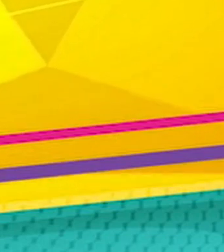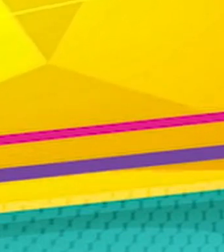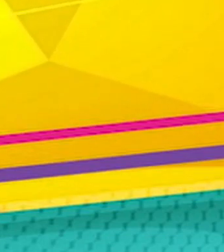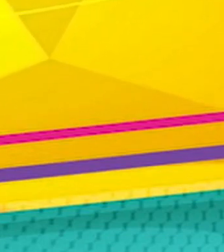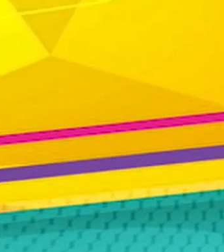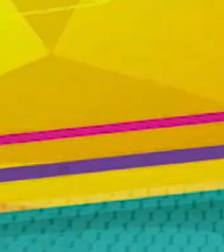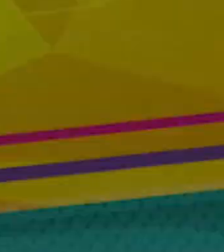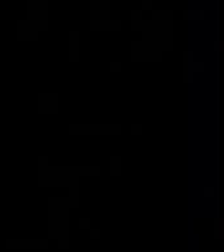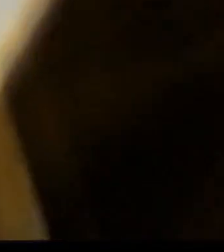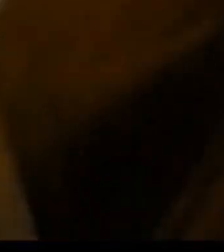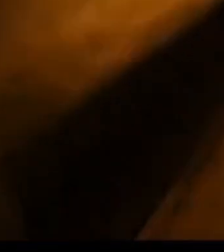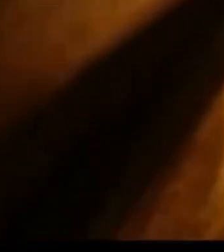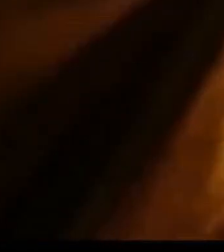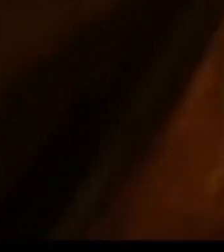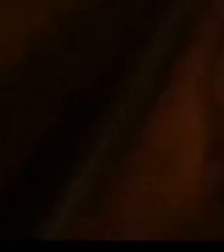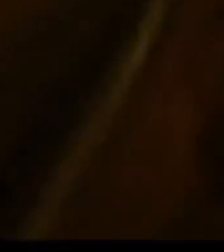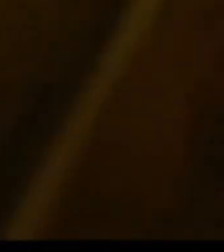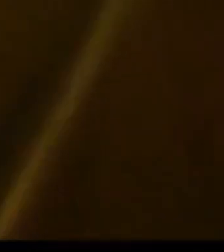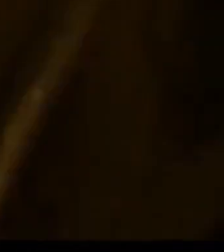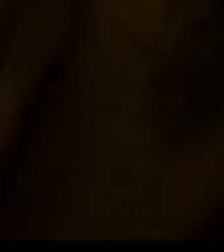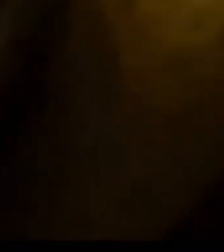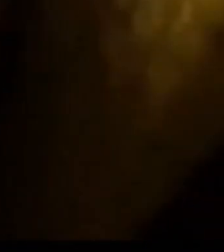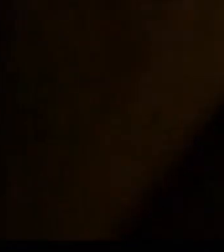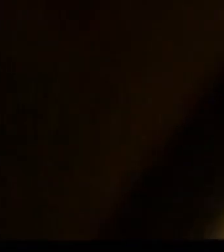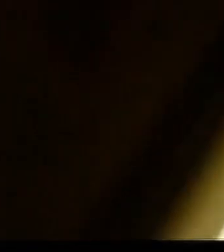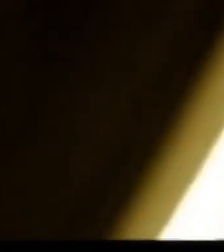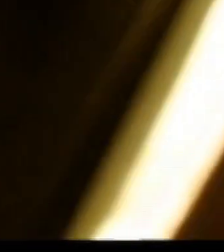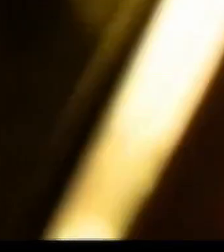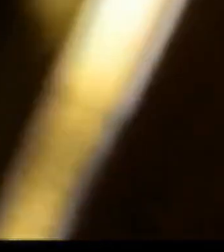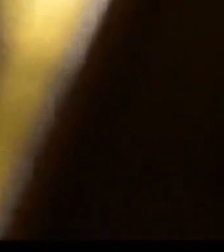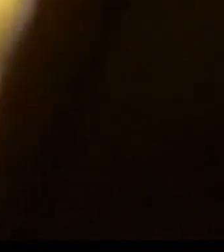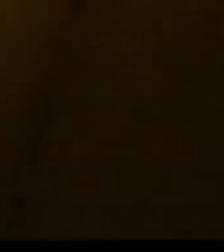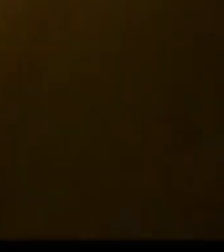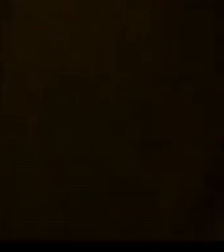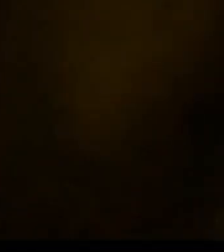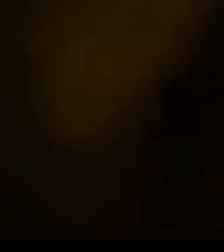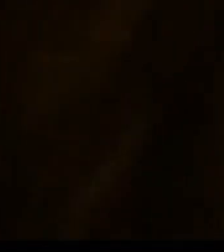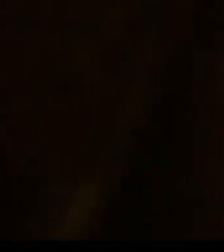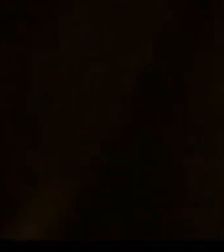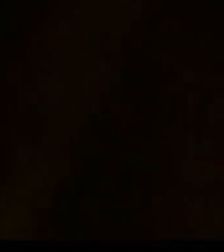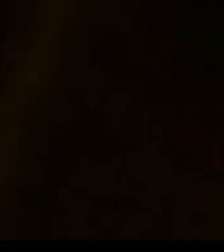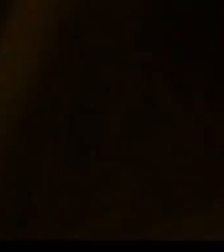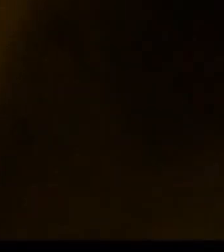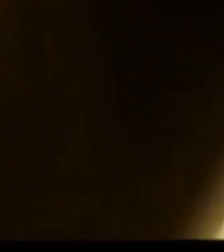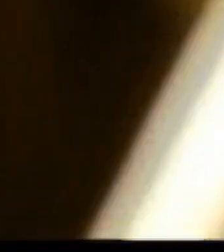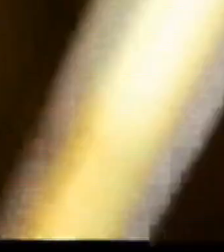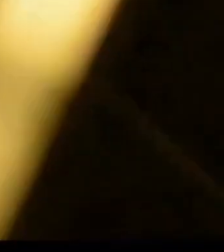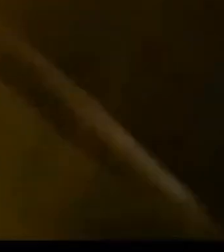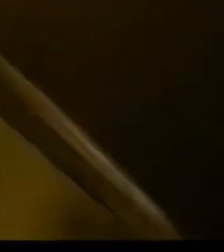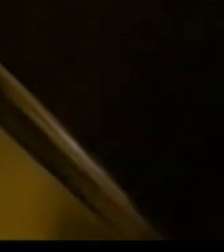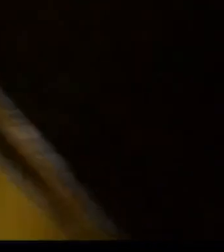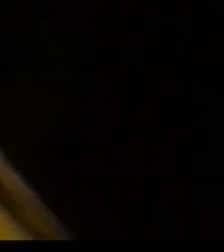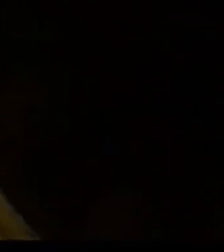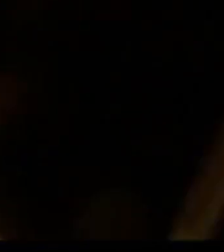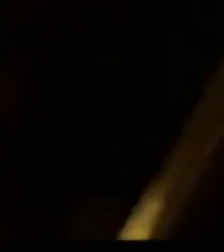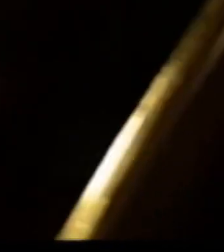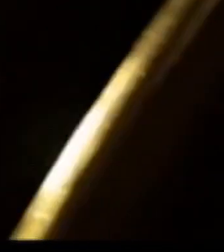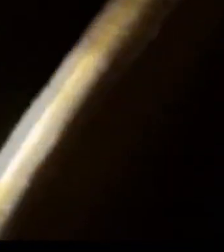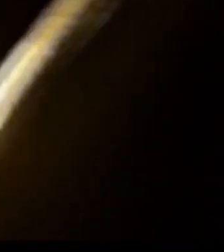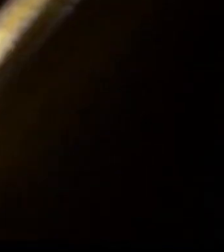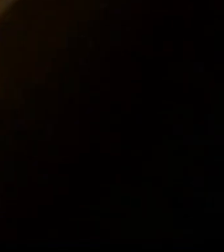libre y la esperanza. CINART, Costa Rica Medios, felicita a las personas galardonadas con los